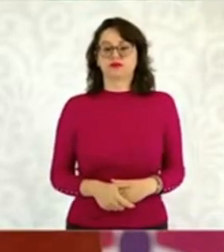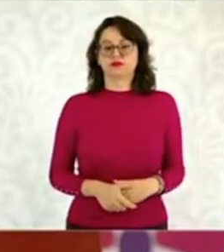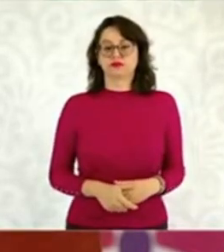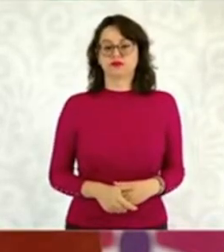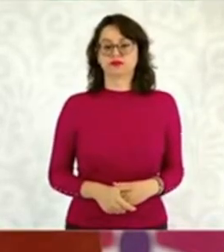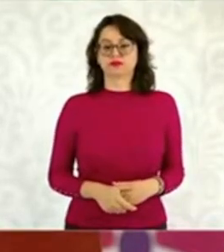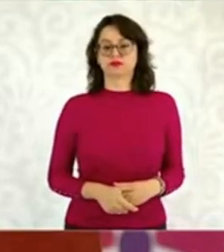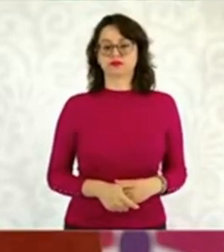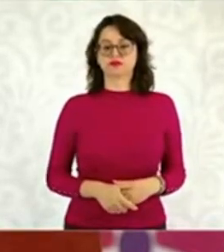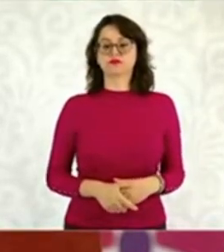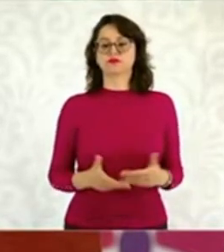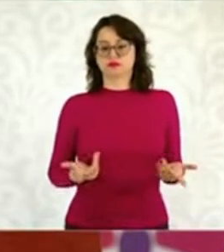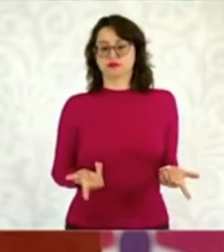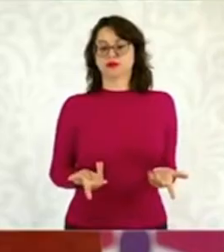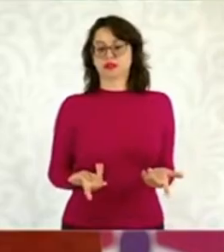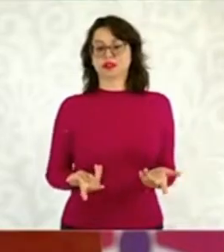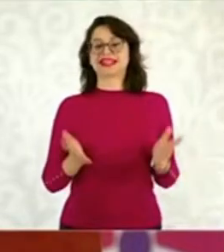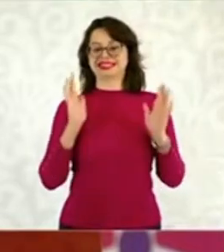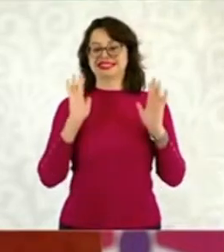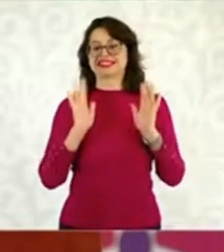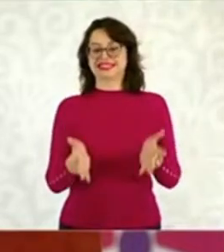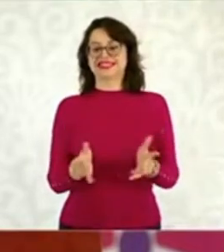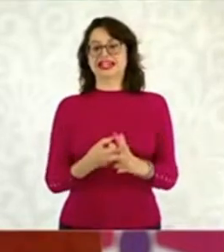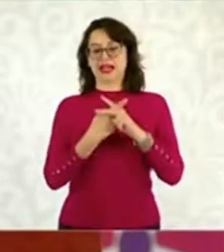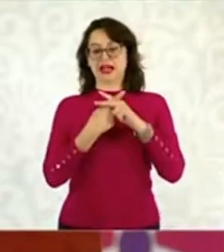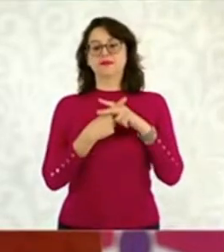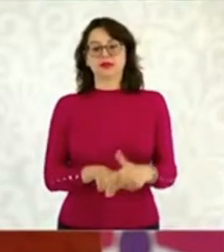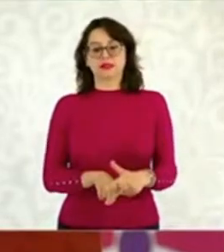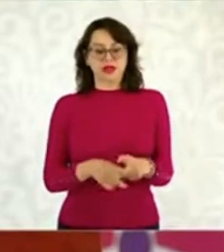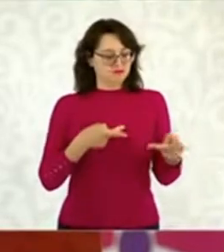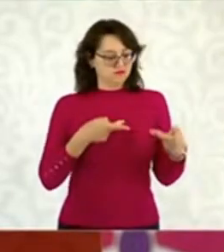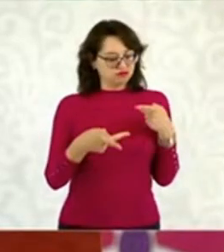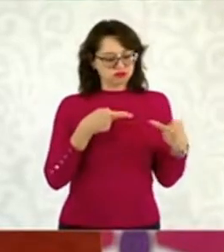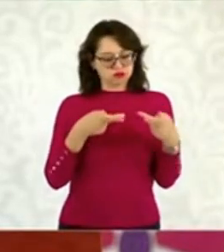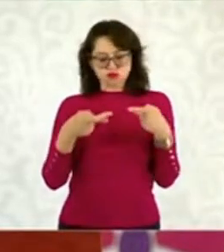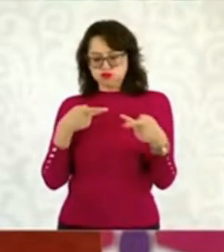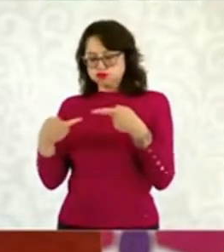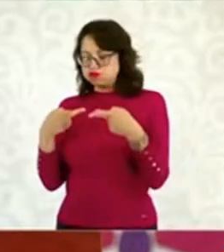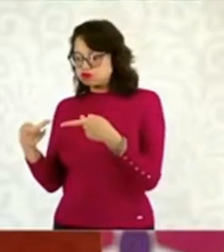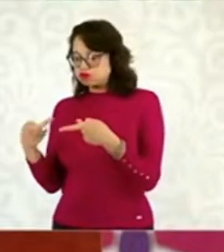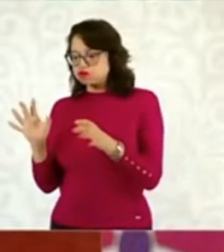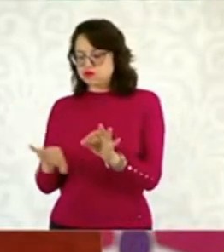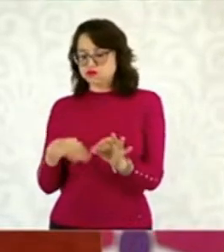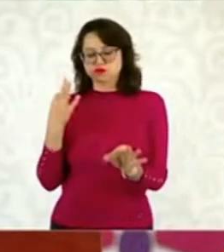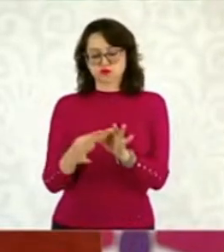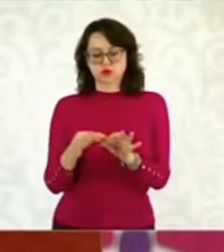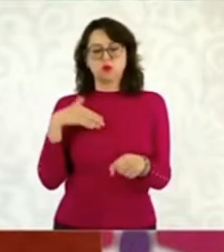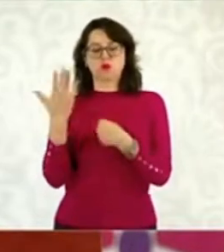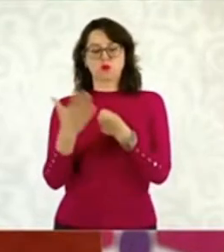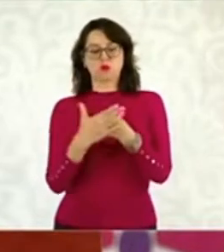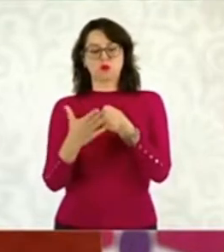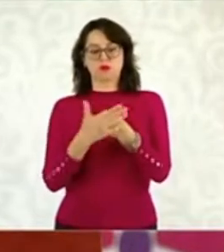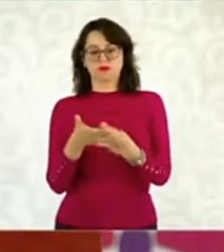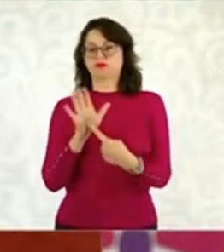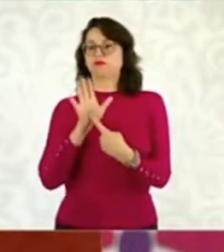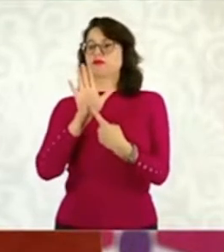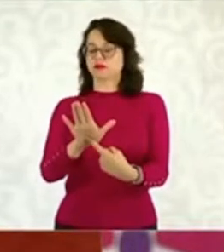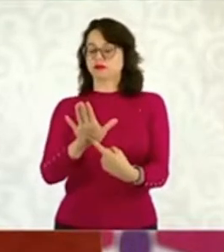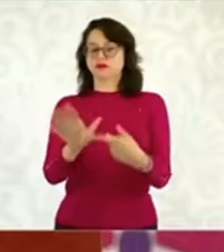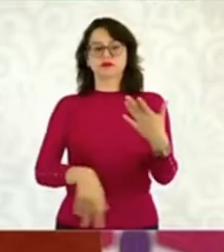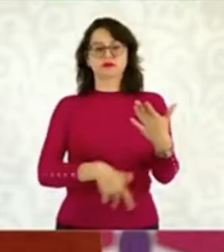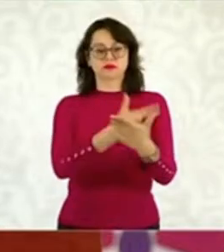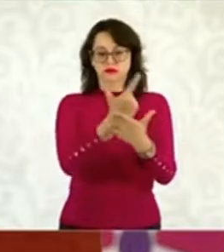está cerrando este esfuerzo tan importante de planeación que se ha hecho y ya se va a presentar en términos